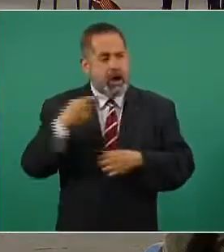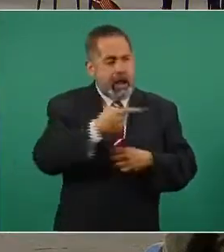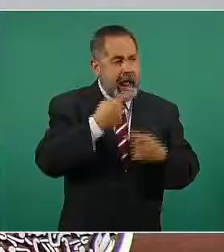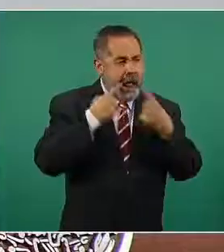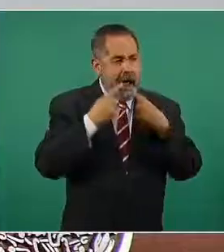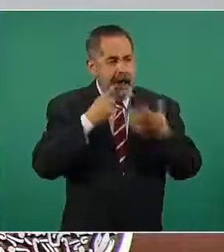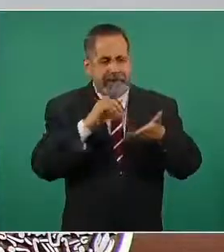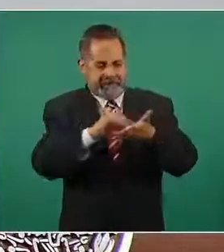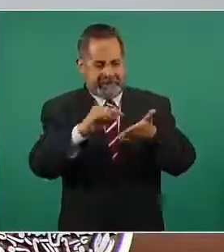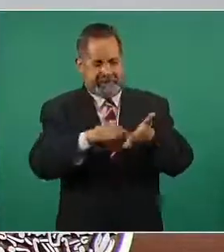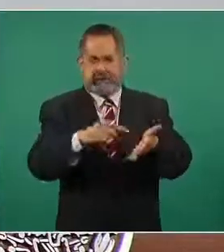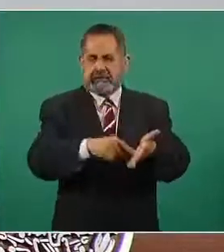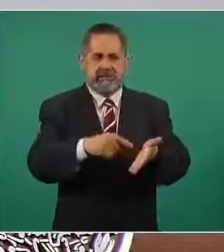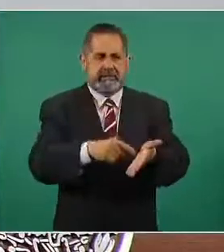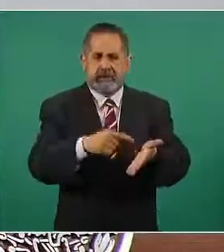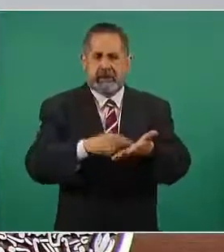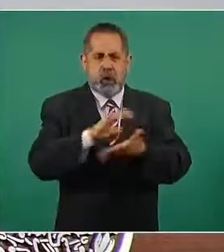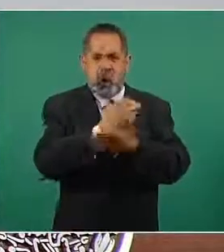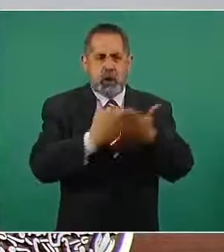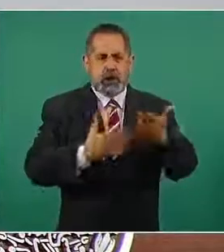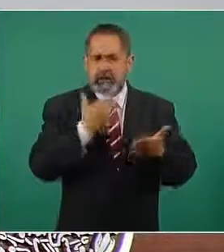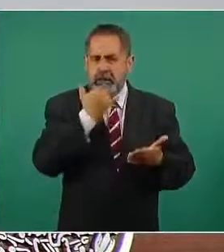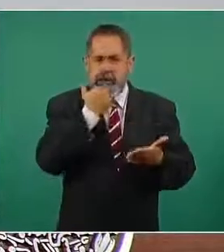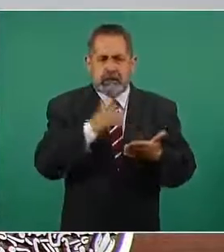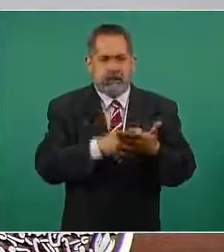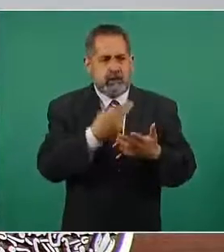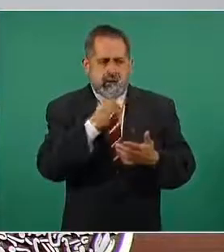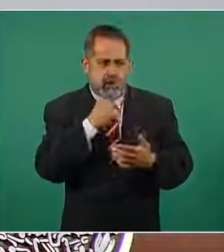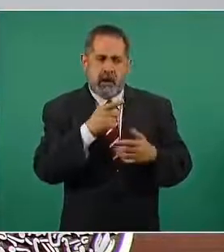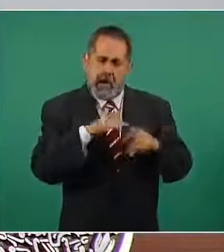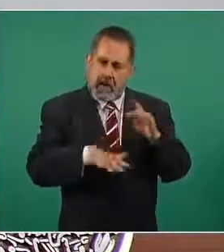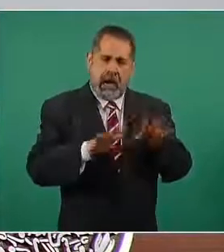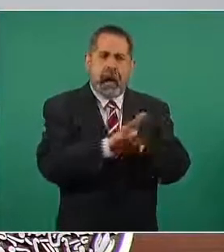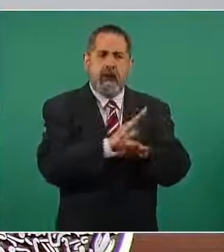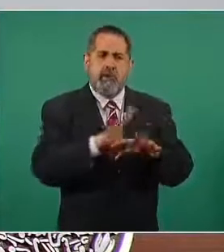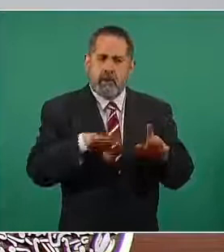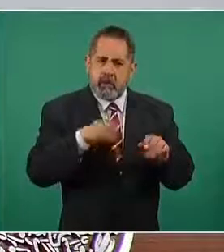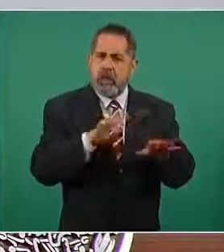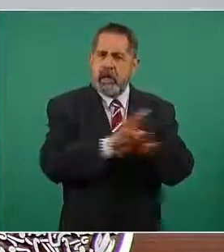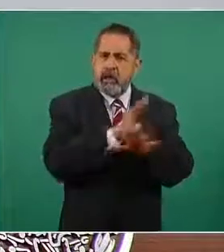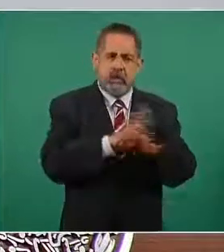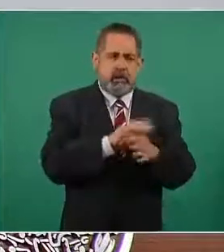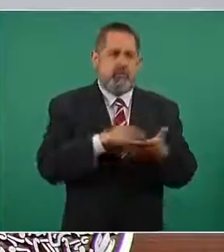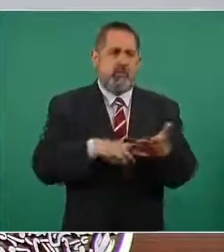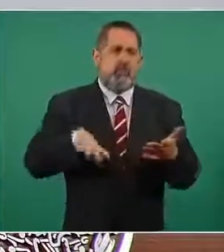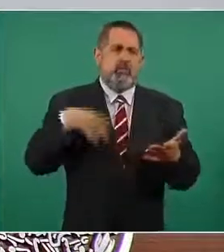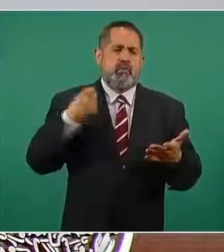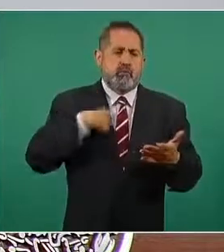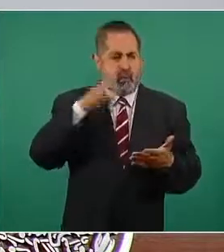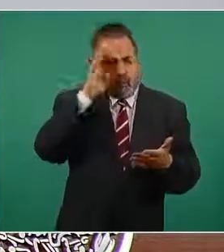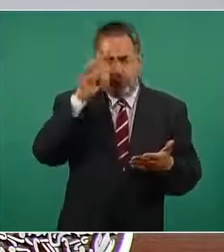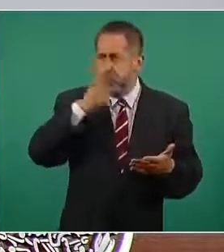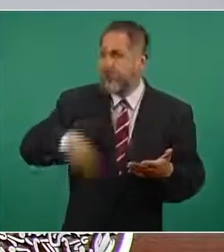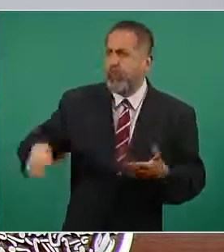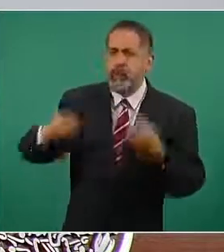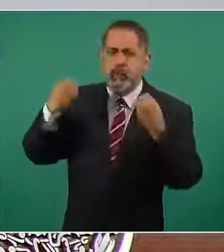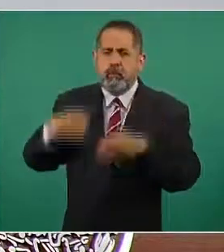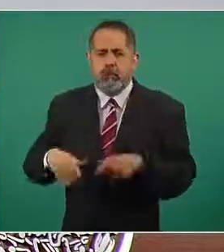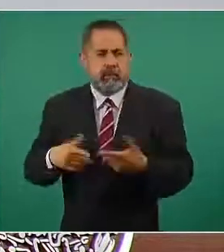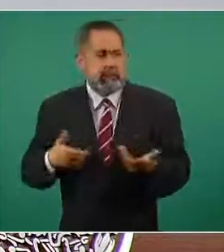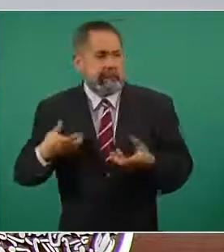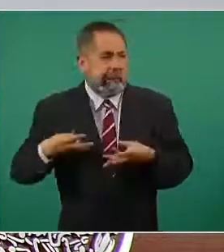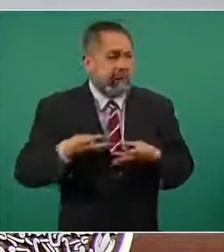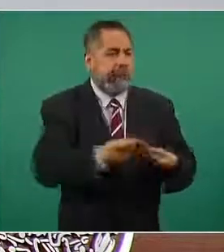y cláusulas de los contratos y llegar a un acuerdo que revirtiera el grave daño ocasionado a la